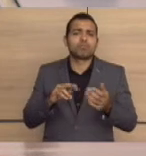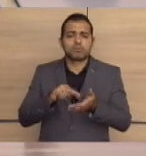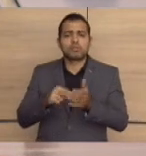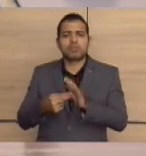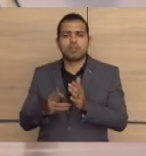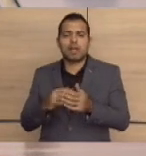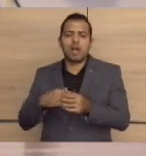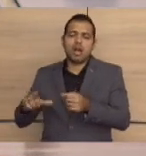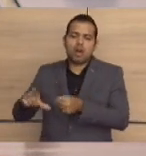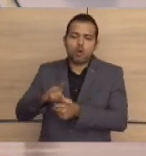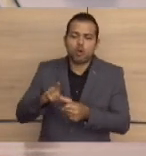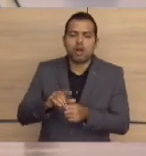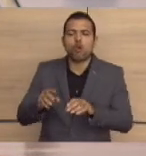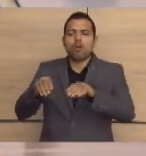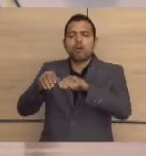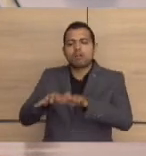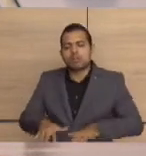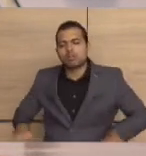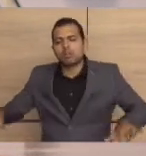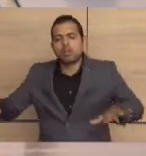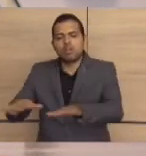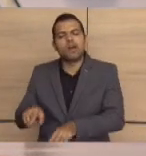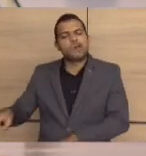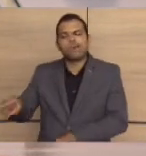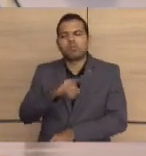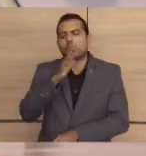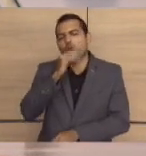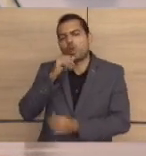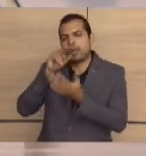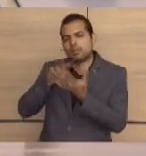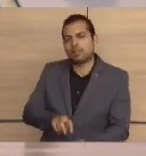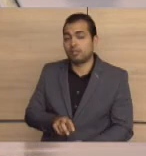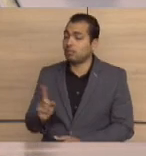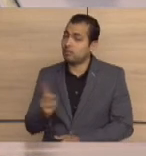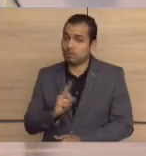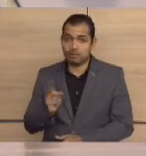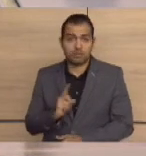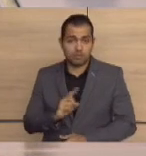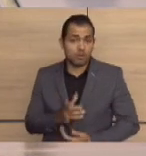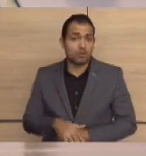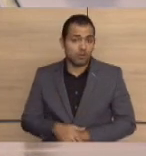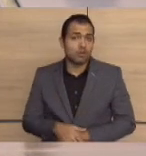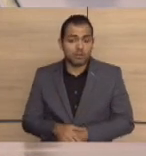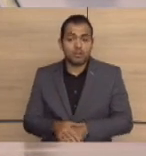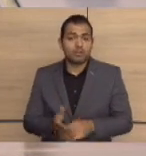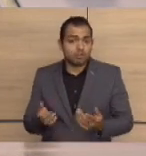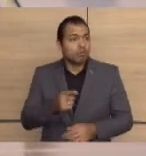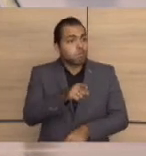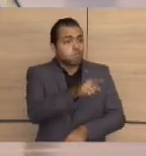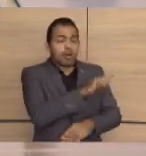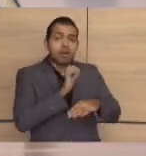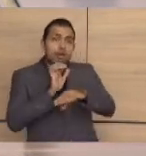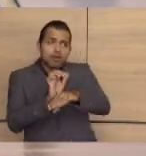científico. Existen ya orientaciones científicas para enseñar la ciencia, y a nosotros entonces nos obliga a revisar